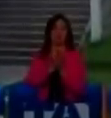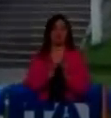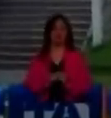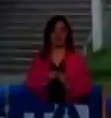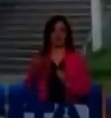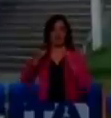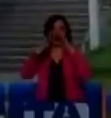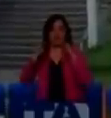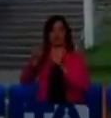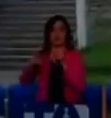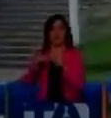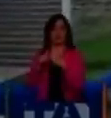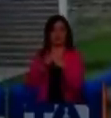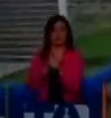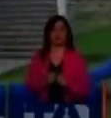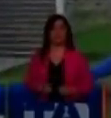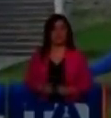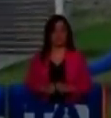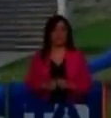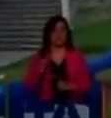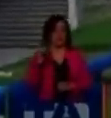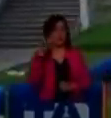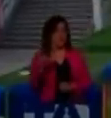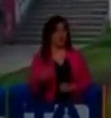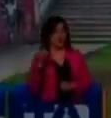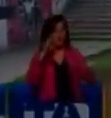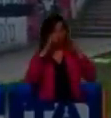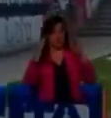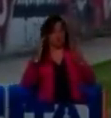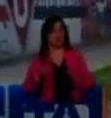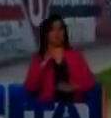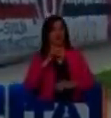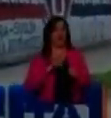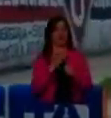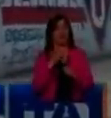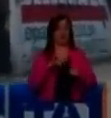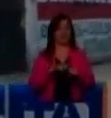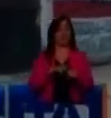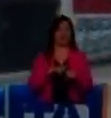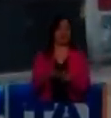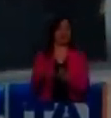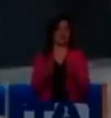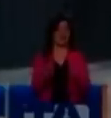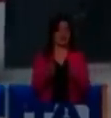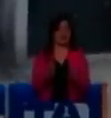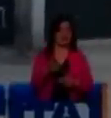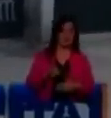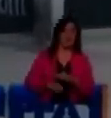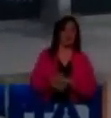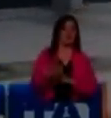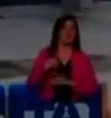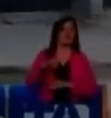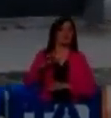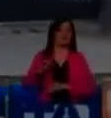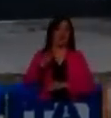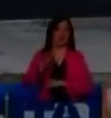uno de sus vecinos, mi señor. Sí, uno de los vecinos me comentó que es la tercera vez que intentan envenenar a los perritos. La primera